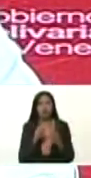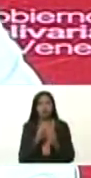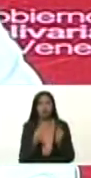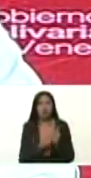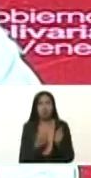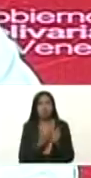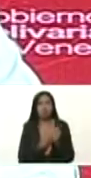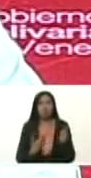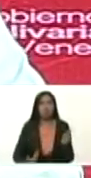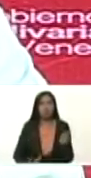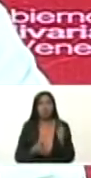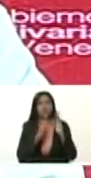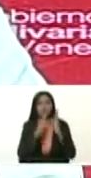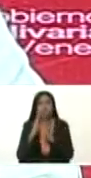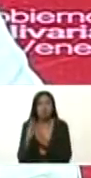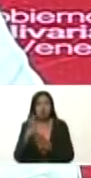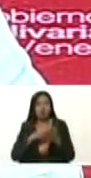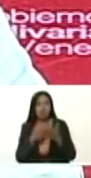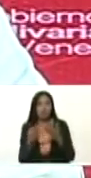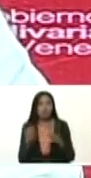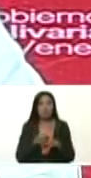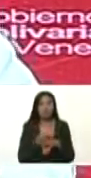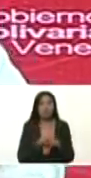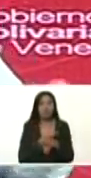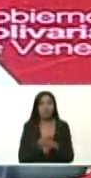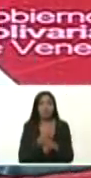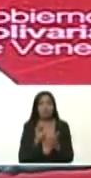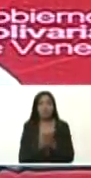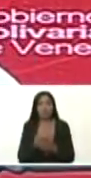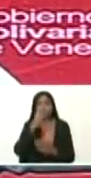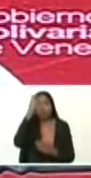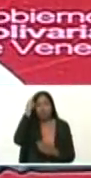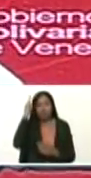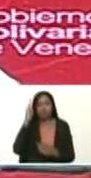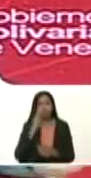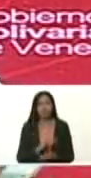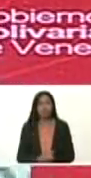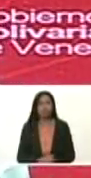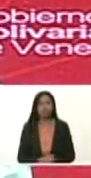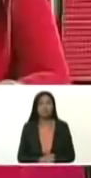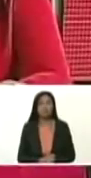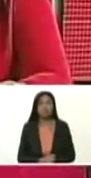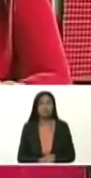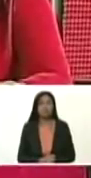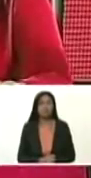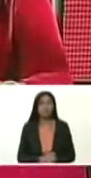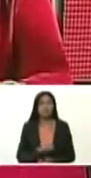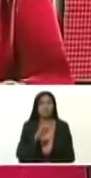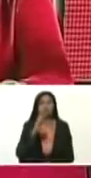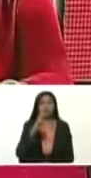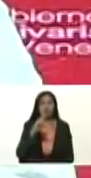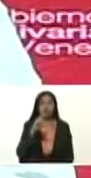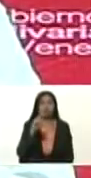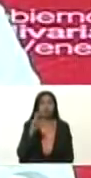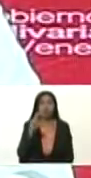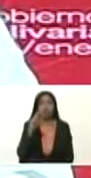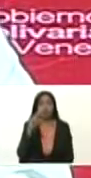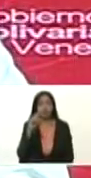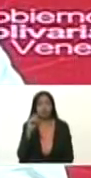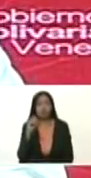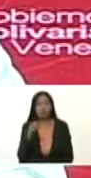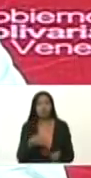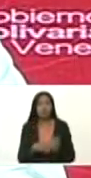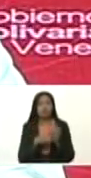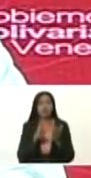buena para organizar los esquemas de gobierno. Compañero Taret, compañero Eduardo, compañeros de la dirección de la